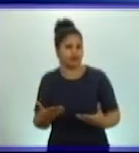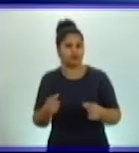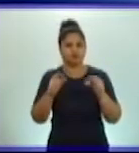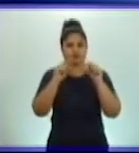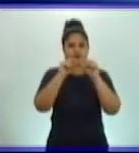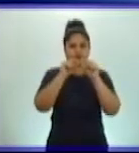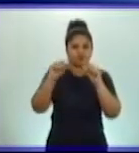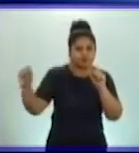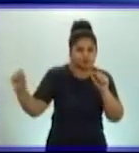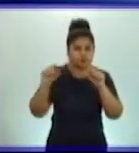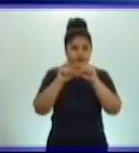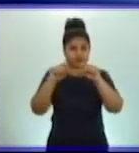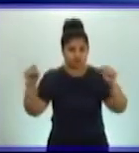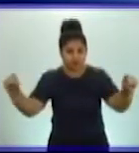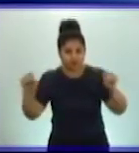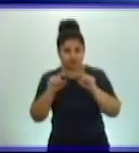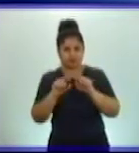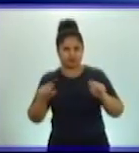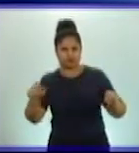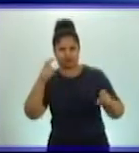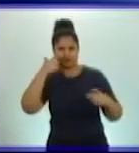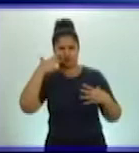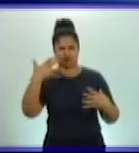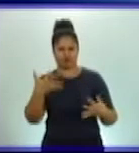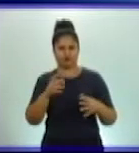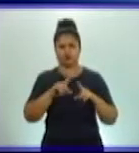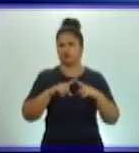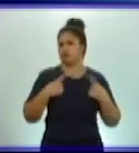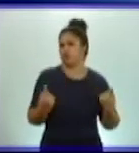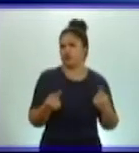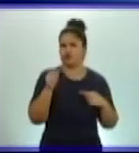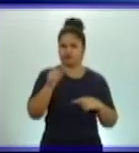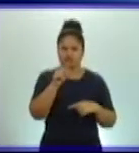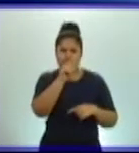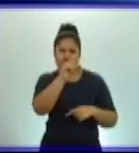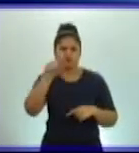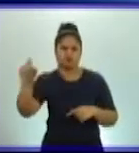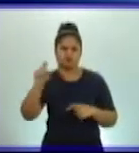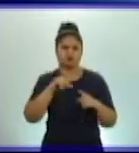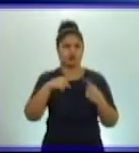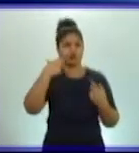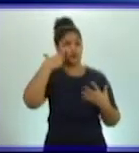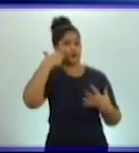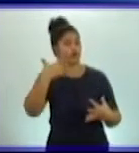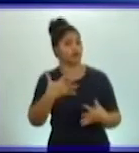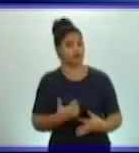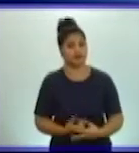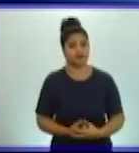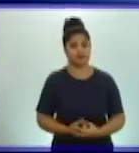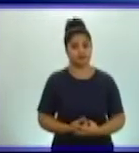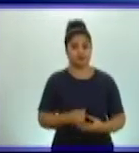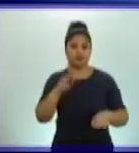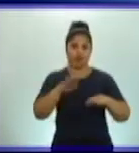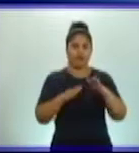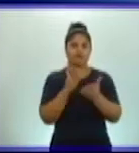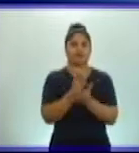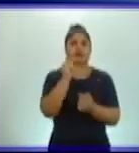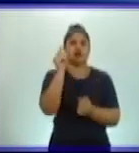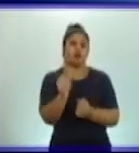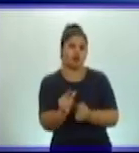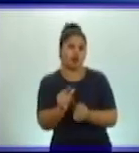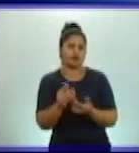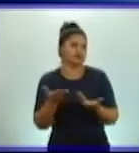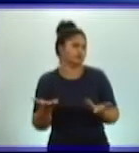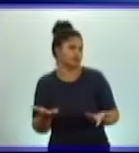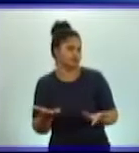lógico ver qué utilidad tiene para la vida. Jamás en la escuela aprendemos algo por gusto. Siempre tiene una segunda intención el profesor